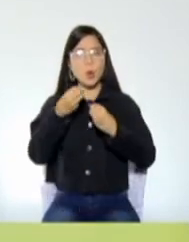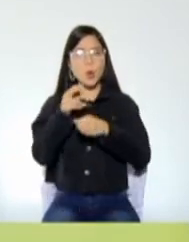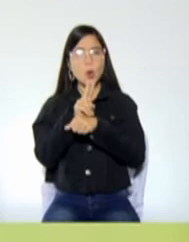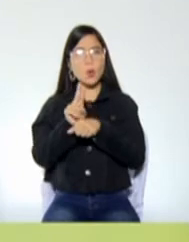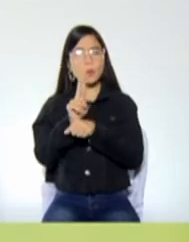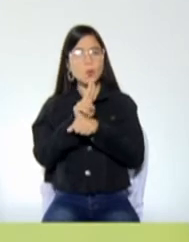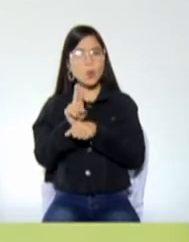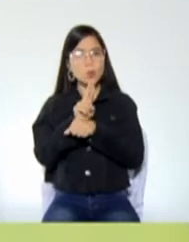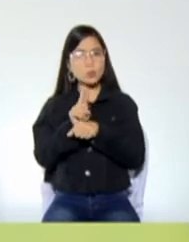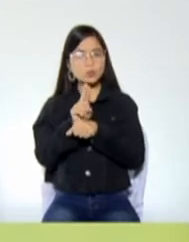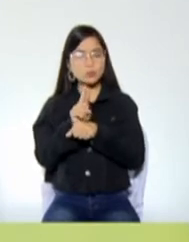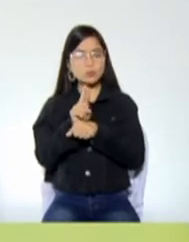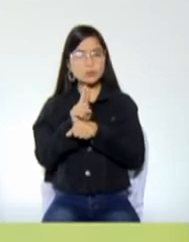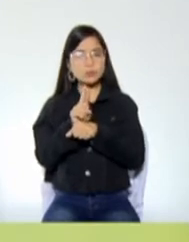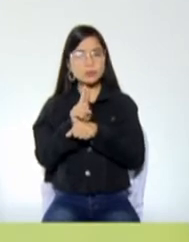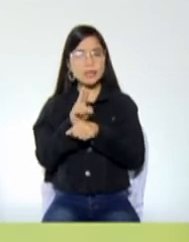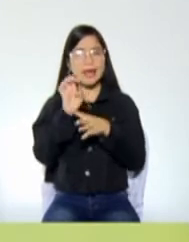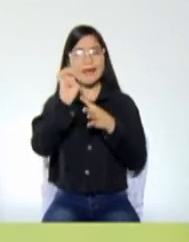podemos utilizar